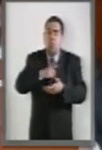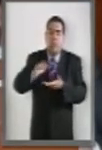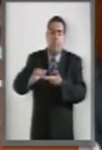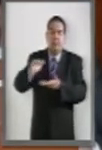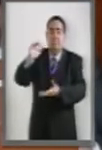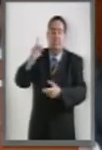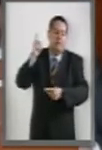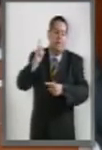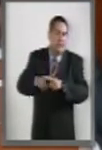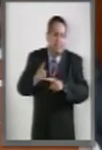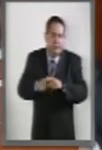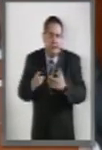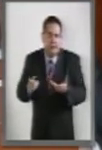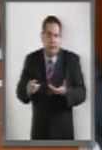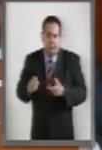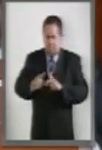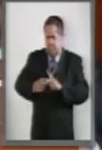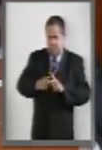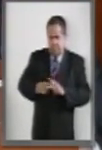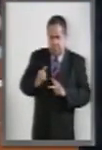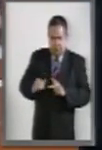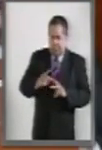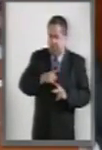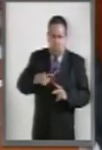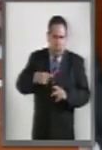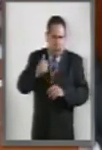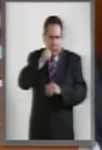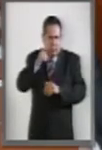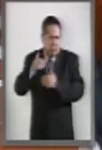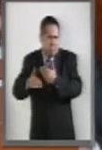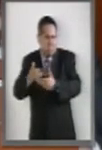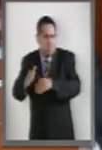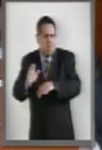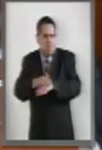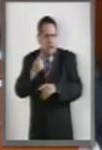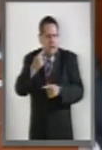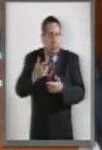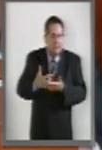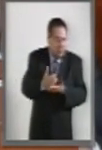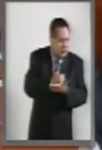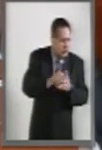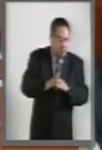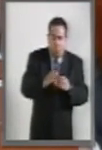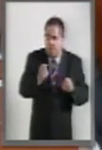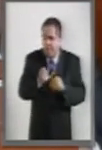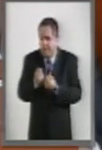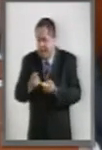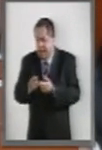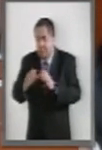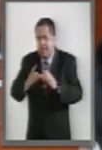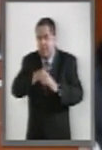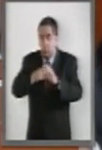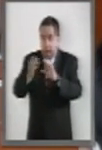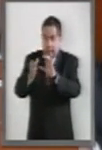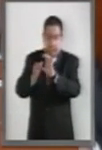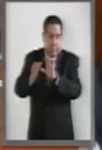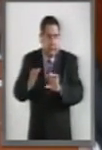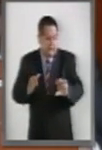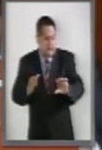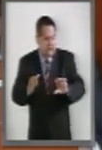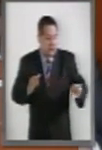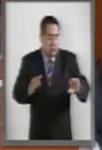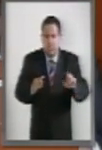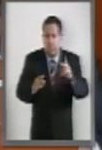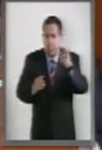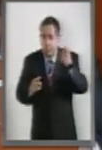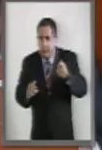crecimiento fundamentalmente contable, toda vez que se explica por los recursos con los que se apoyó a los sistemas de pensiones de Pemex